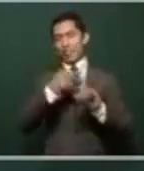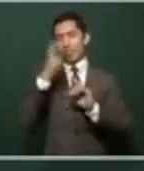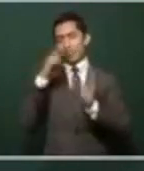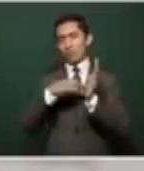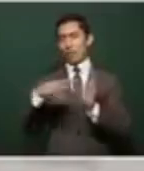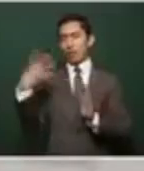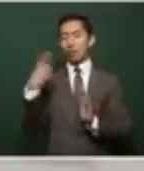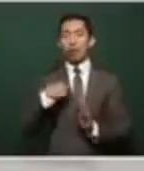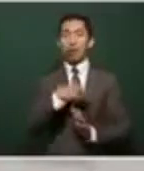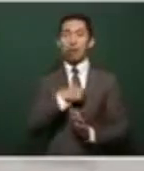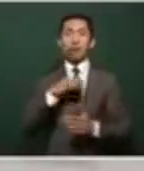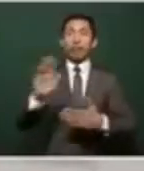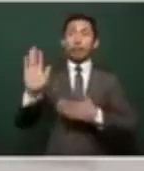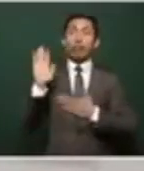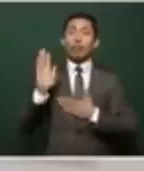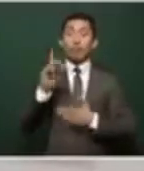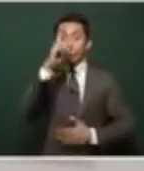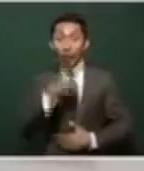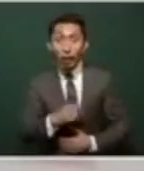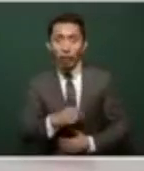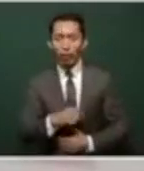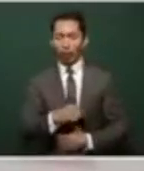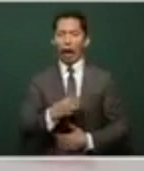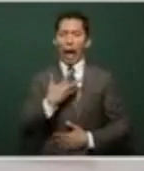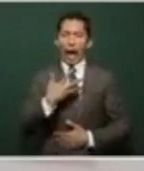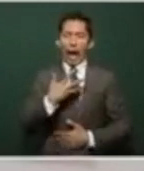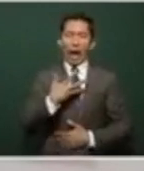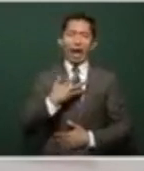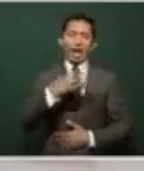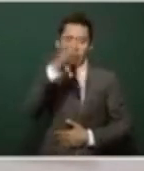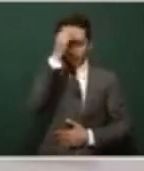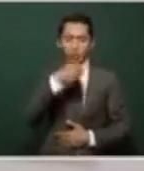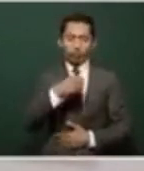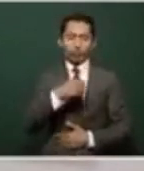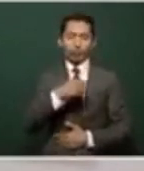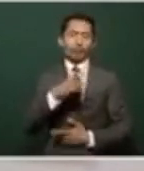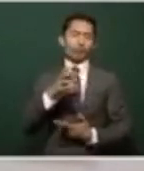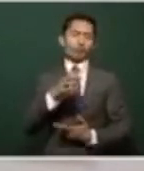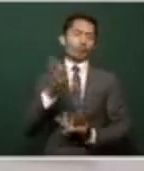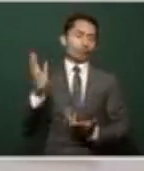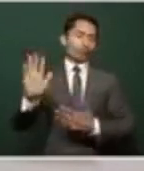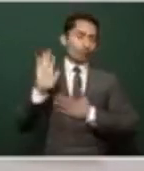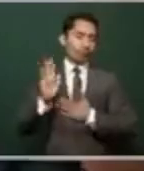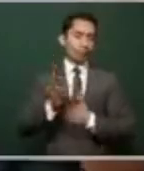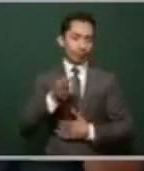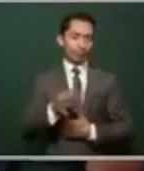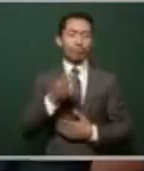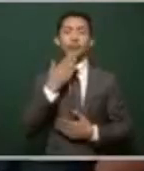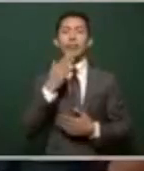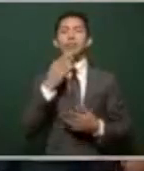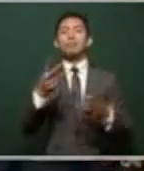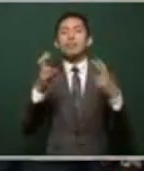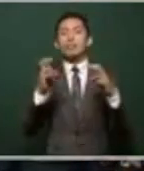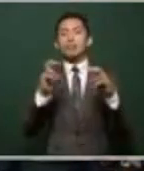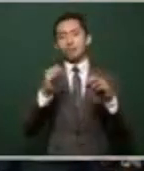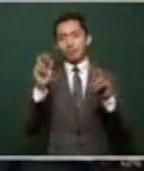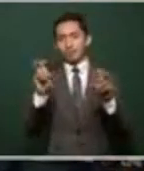ese compromiso. Acerca del conflicto de la Universidad de